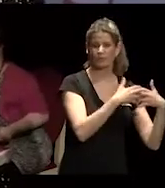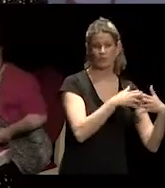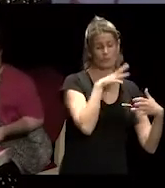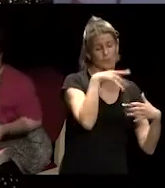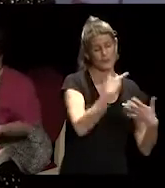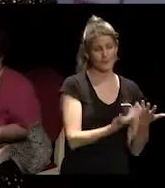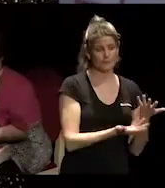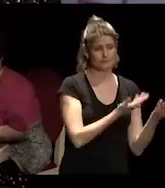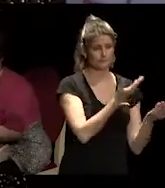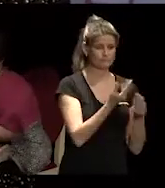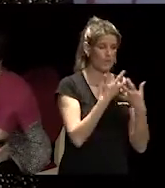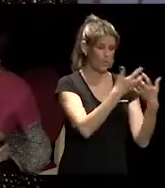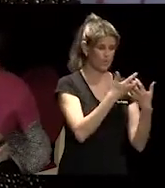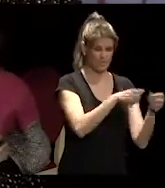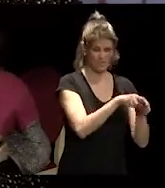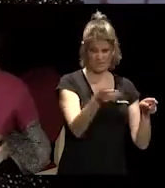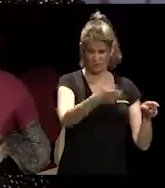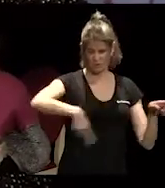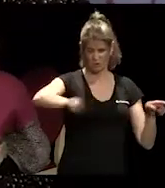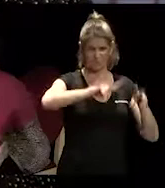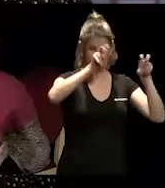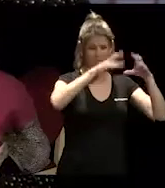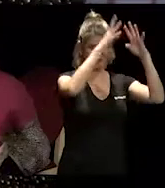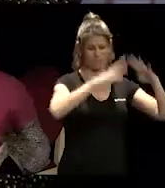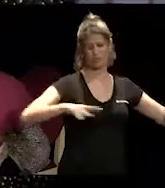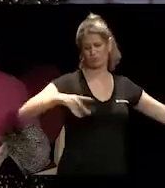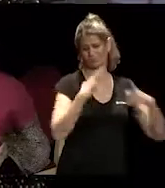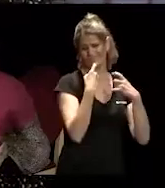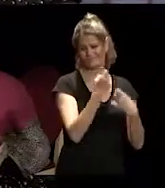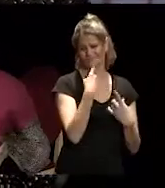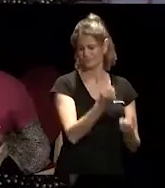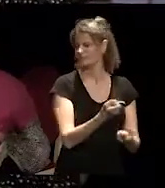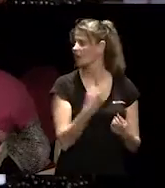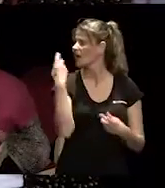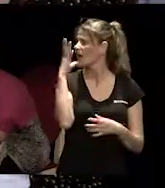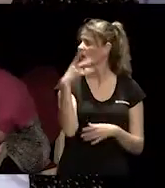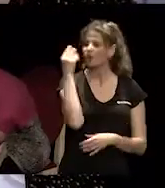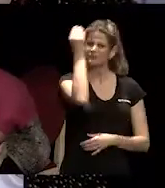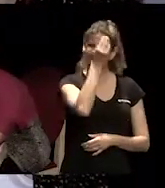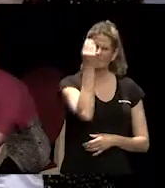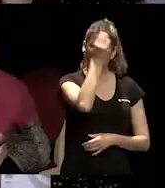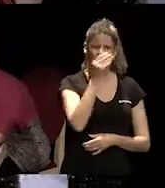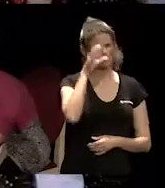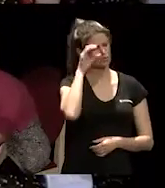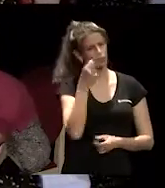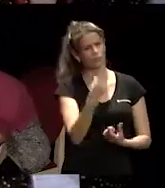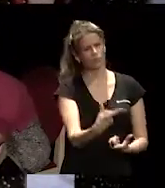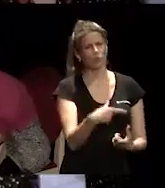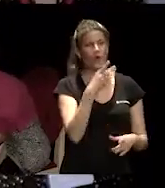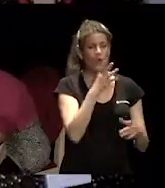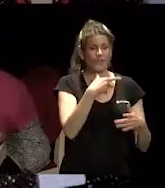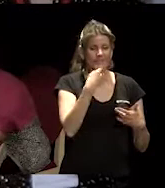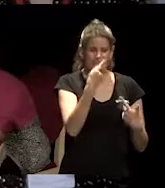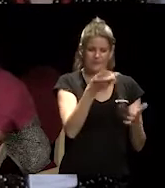ahí en esa lucha que tenemos todos dentro del ámbito del circo. Y, sobre todo, muchas de estas reflexiones, ahora os diré de dónde nacen, pero, evidentemente, muchas